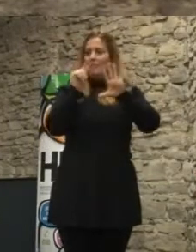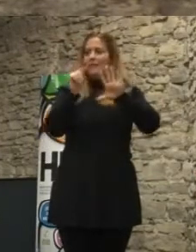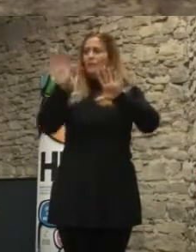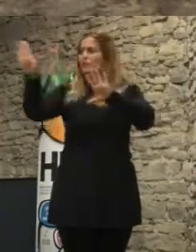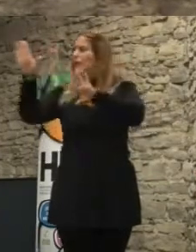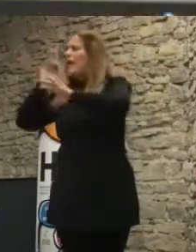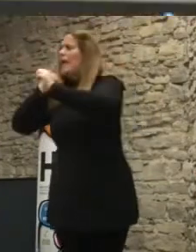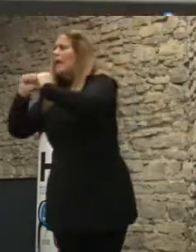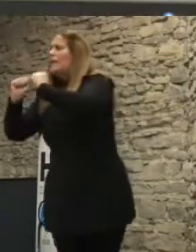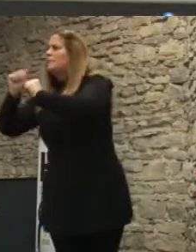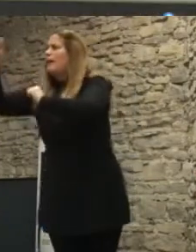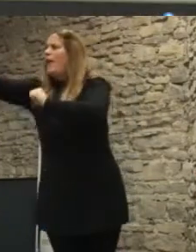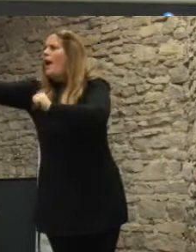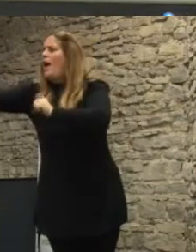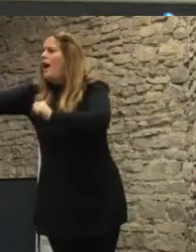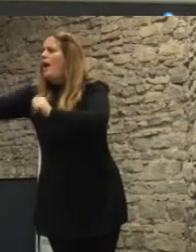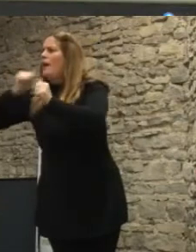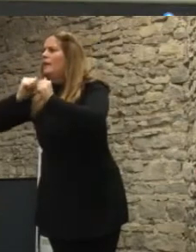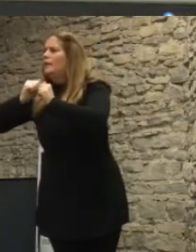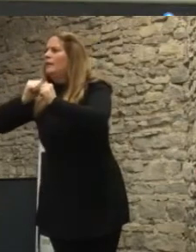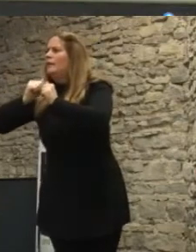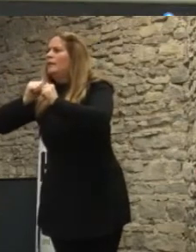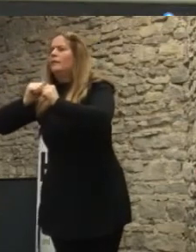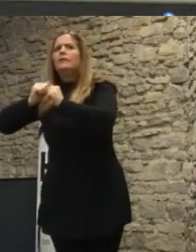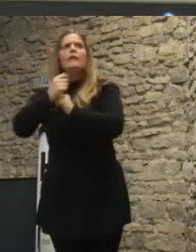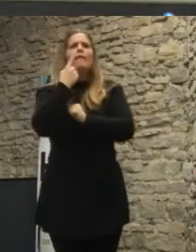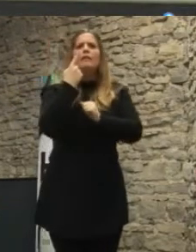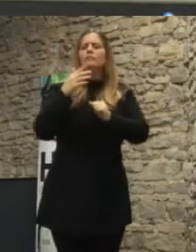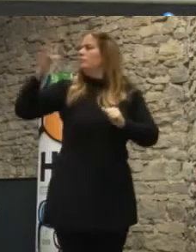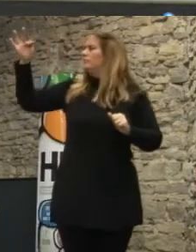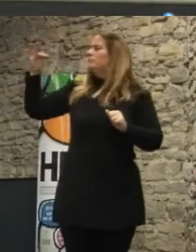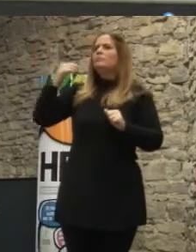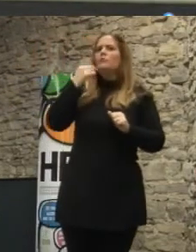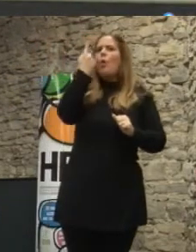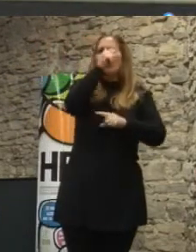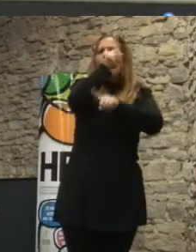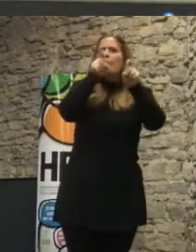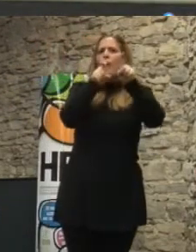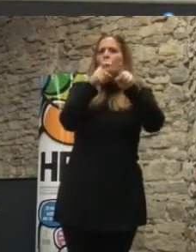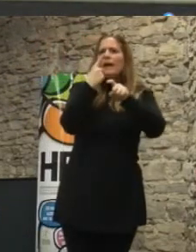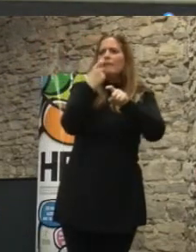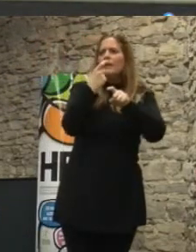Pero ¿Falta una pregunta? ¿Habías preguntado? Ah, contesta.